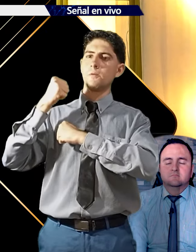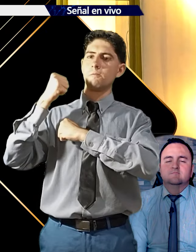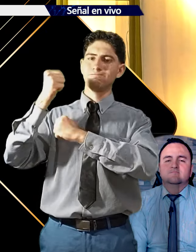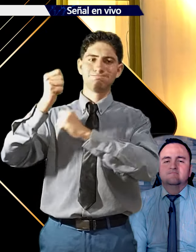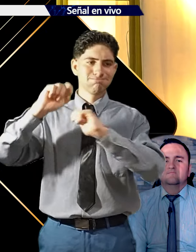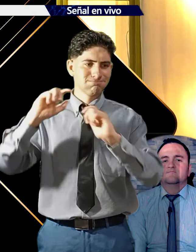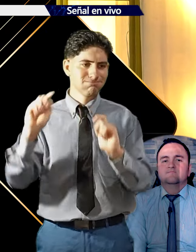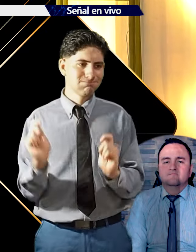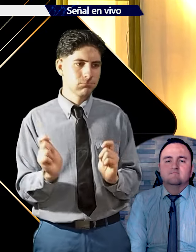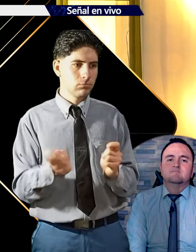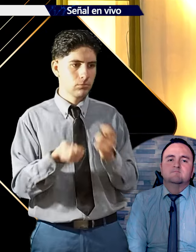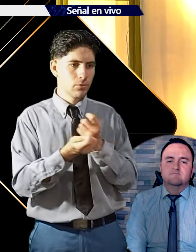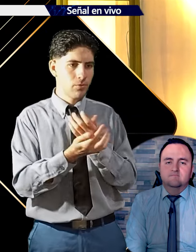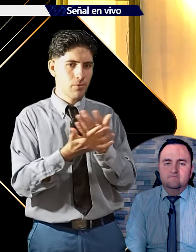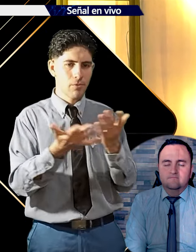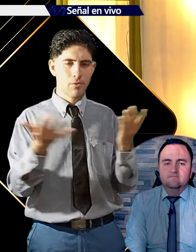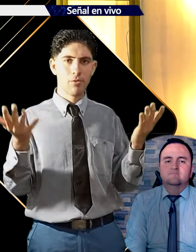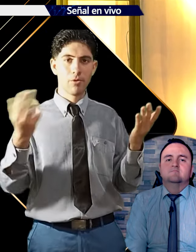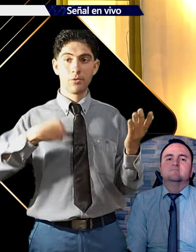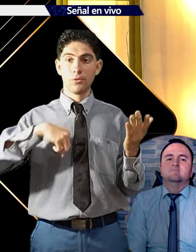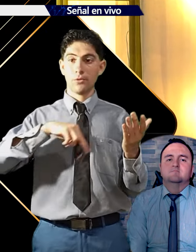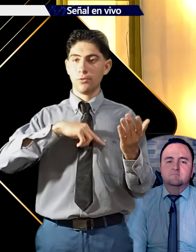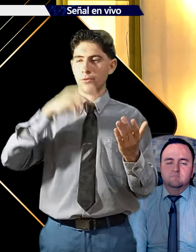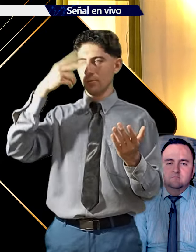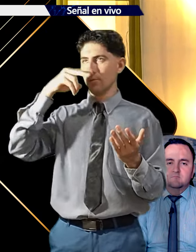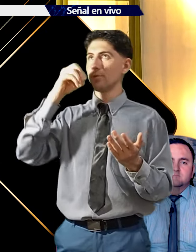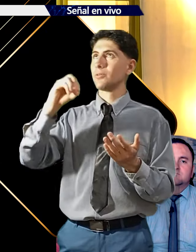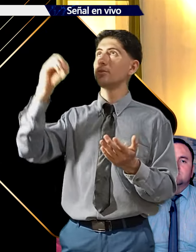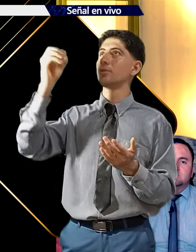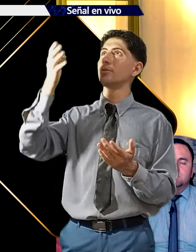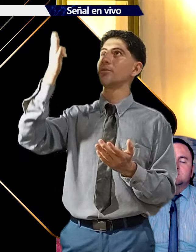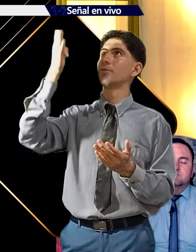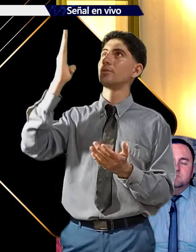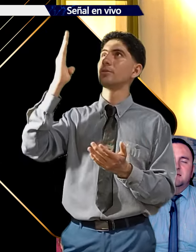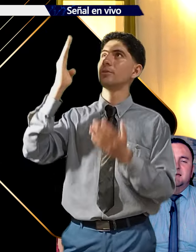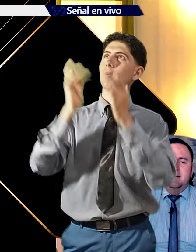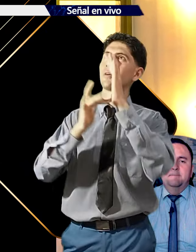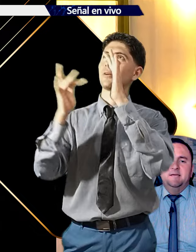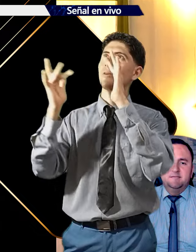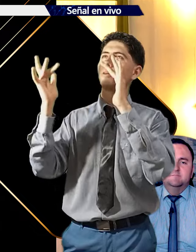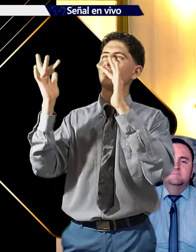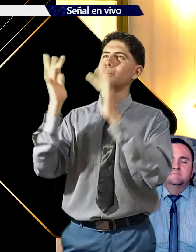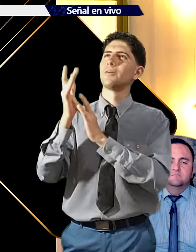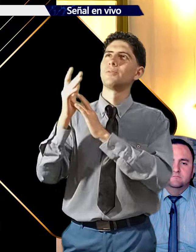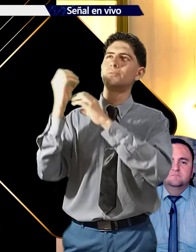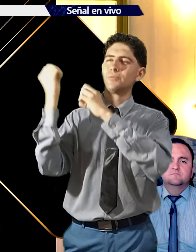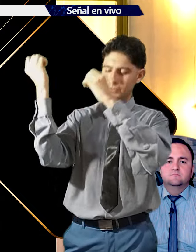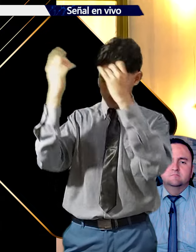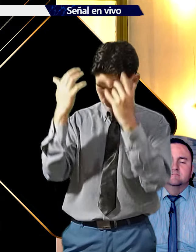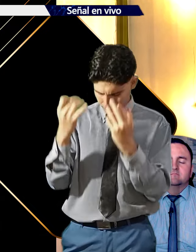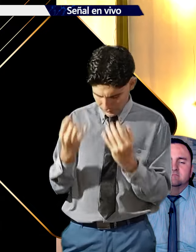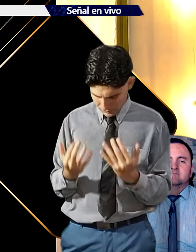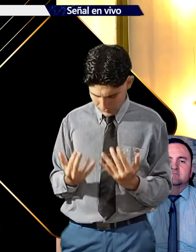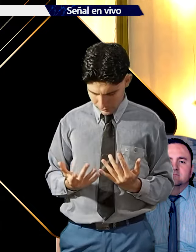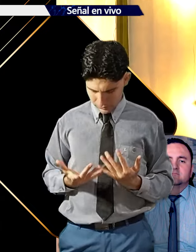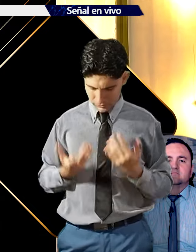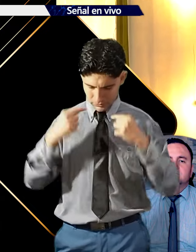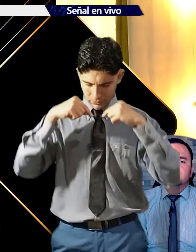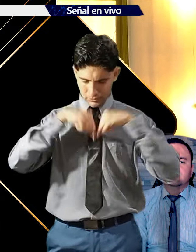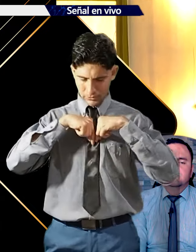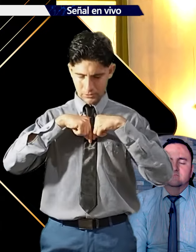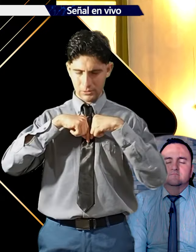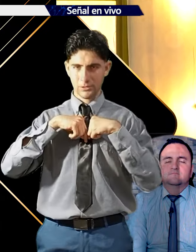y autoridad como ese león de la tribu de Judá. Tú entiendas en esta hora que somos los hijos del león de la tribu de Judá y que el